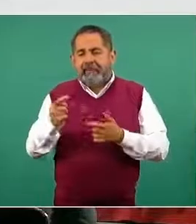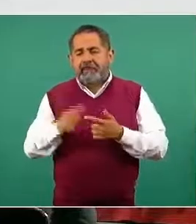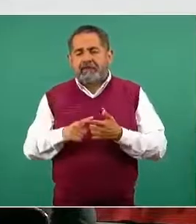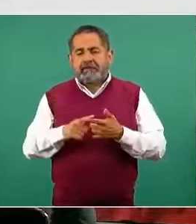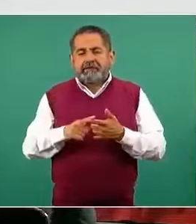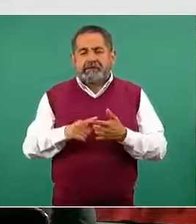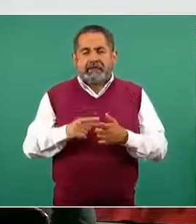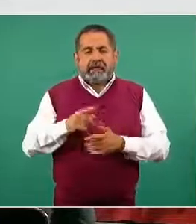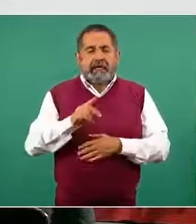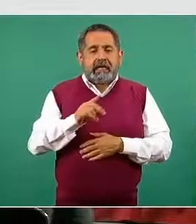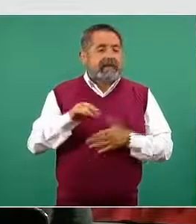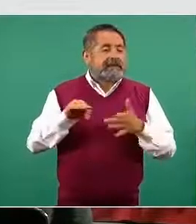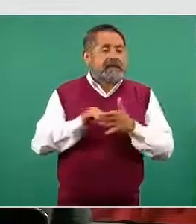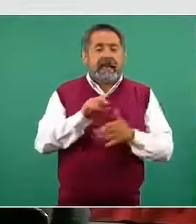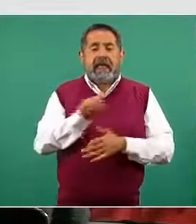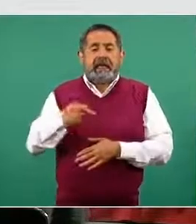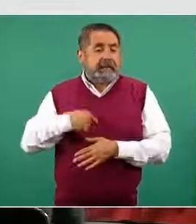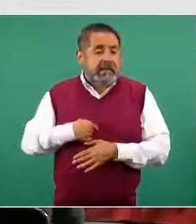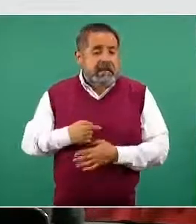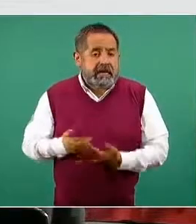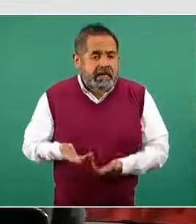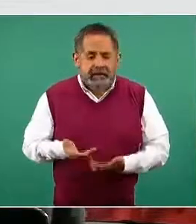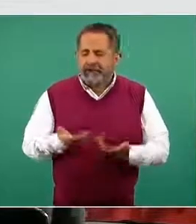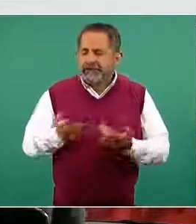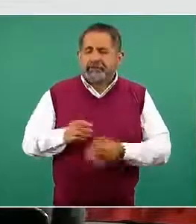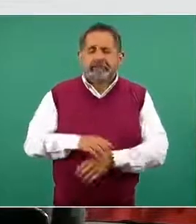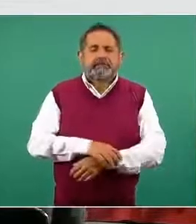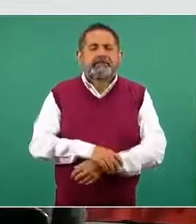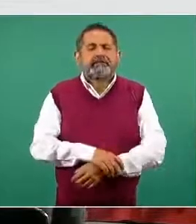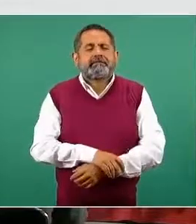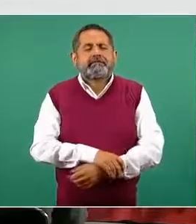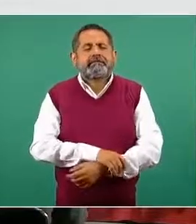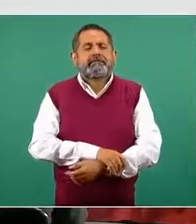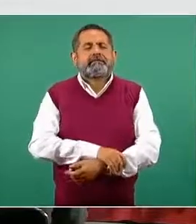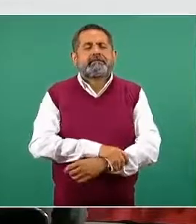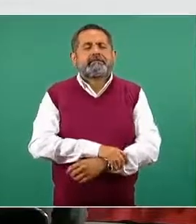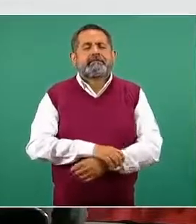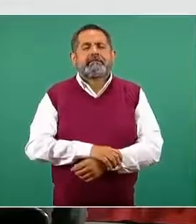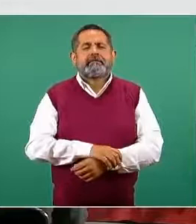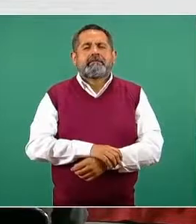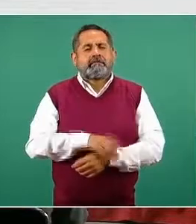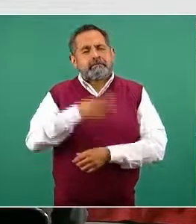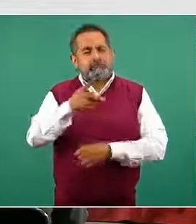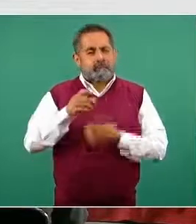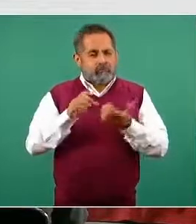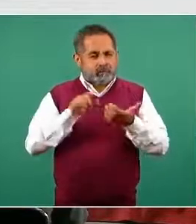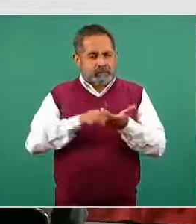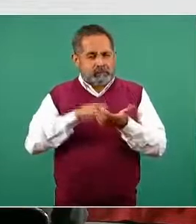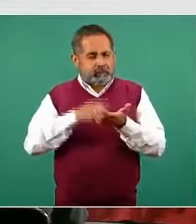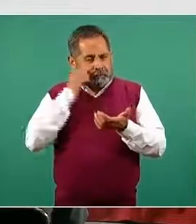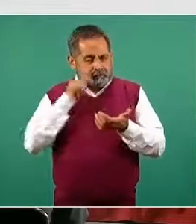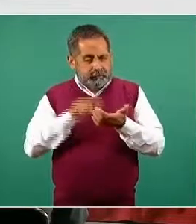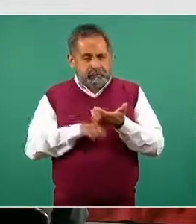o cerca de mí. Y como nosotros tenemos en nuestro dispositivo móvil